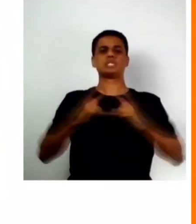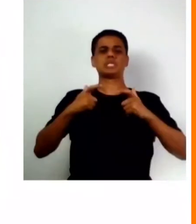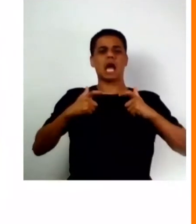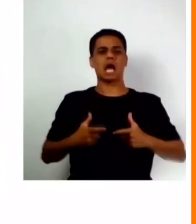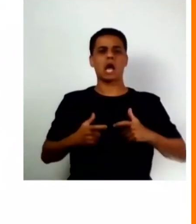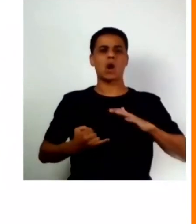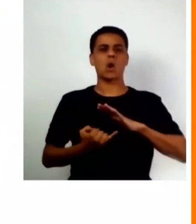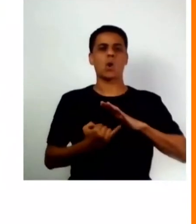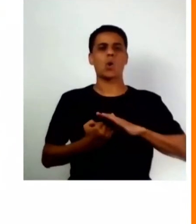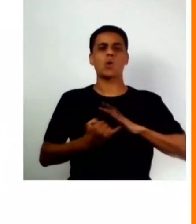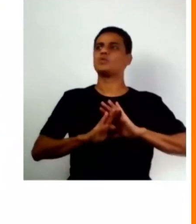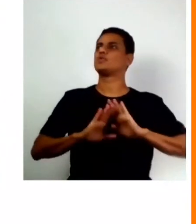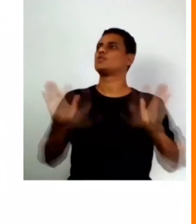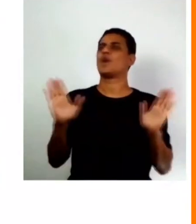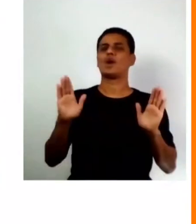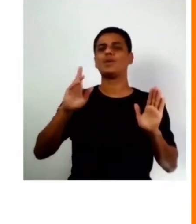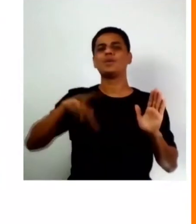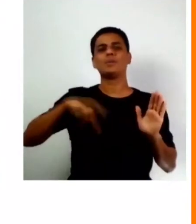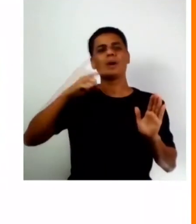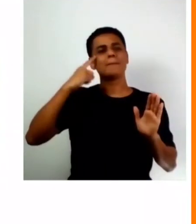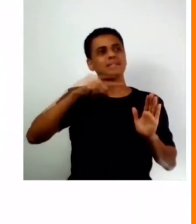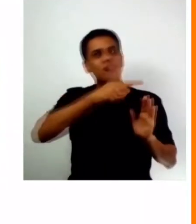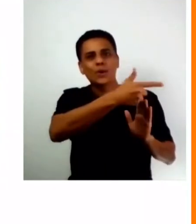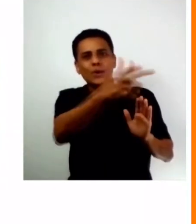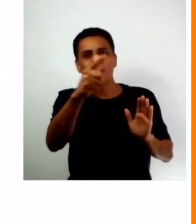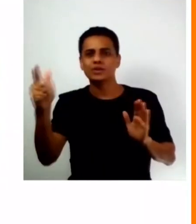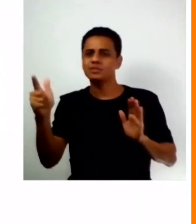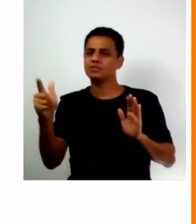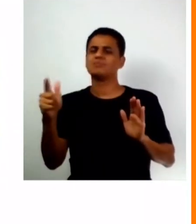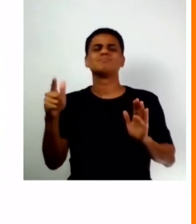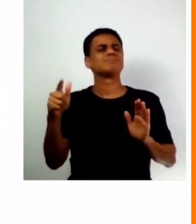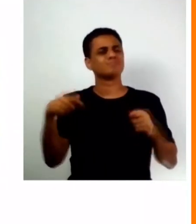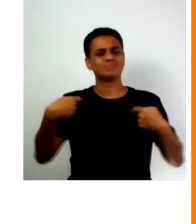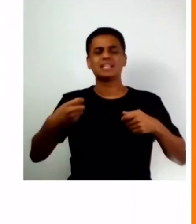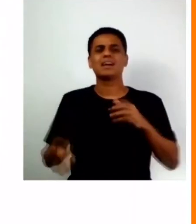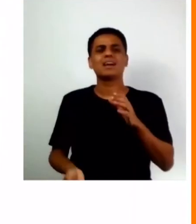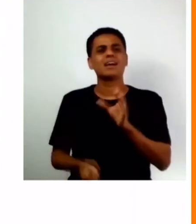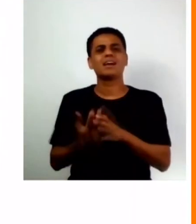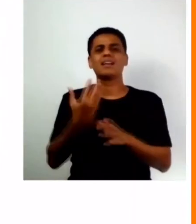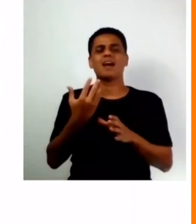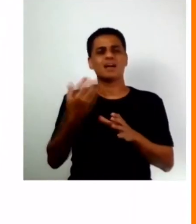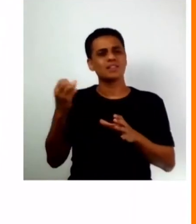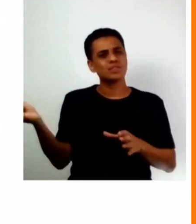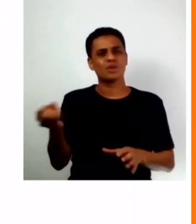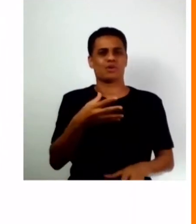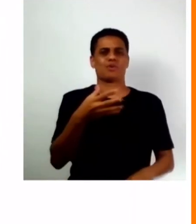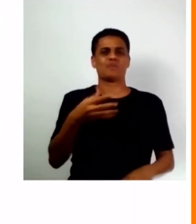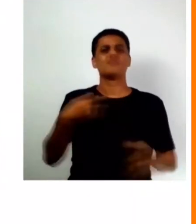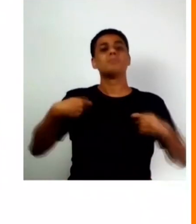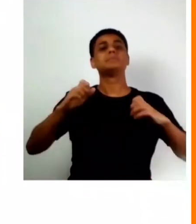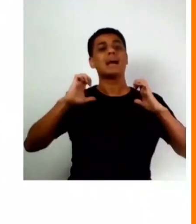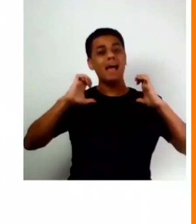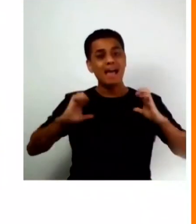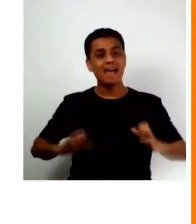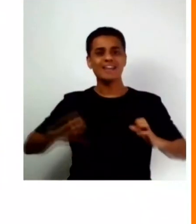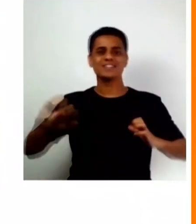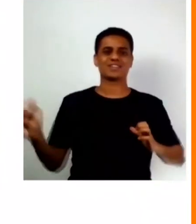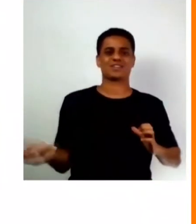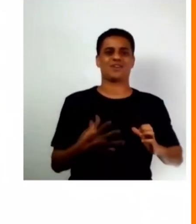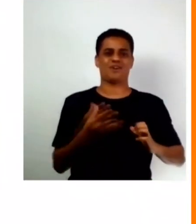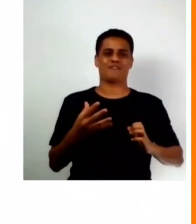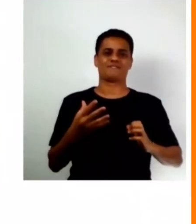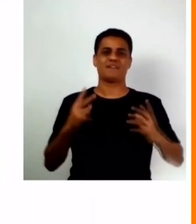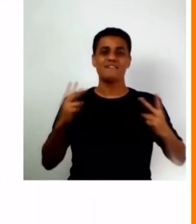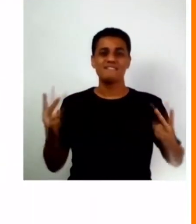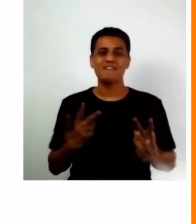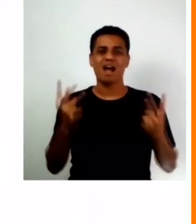sobre todo vai requerir unha nova ética, unhos novos valores para a gestión cultural, que quizá já non serán tan